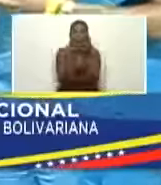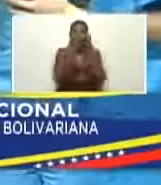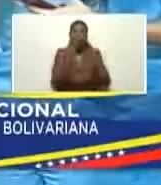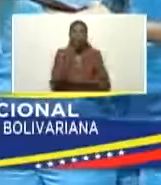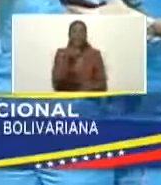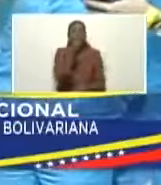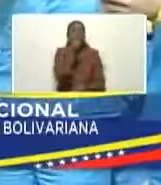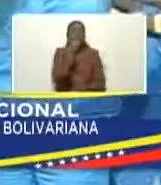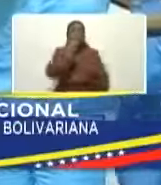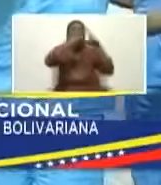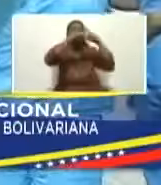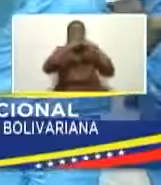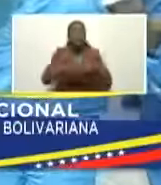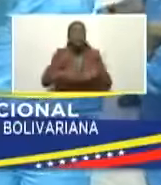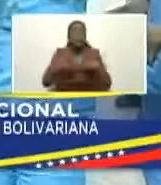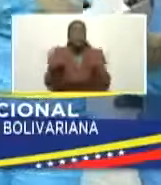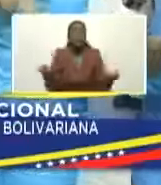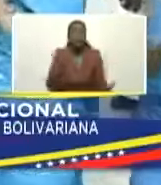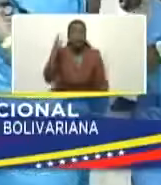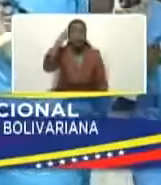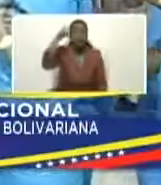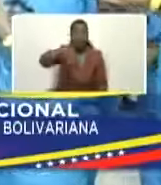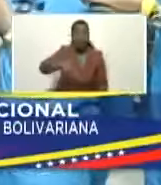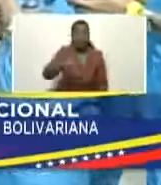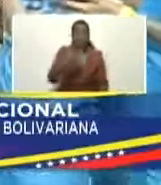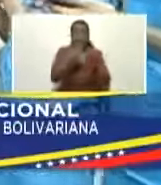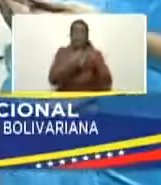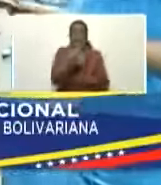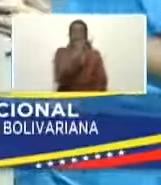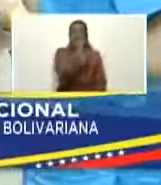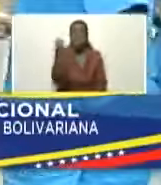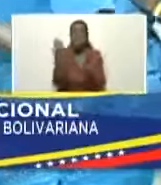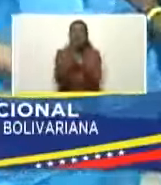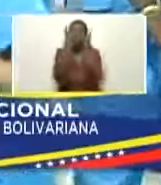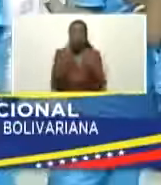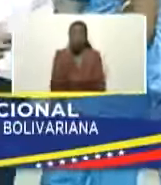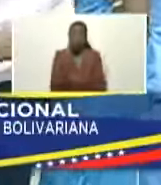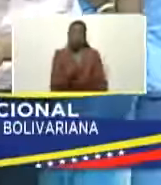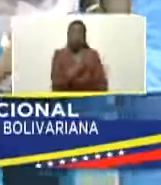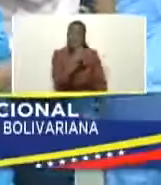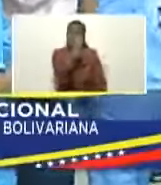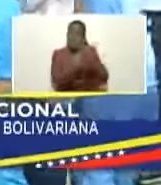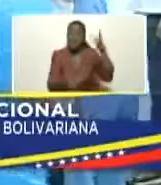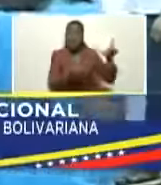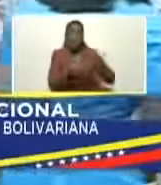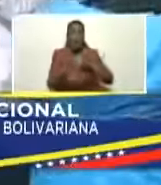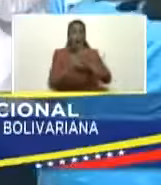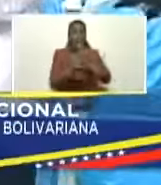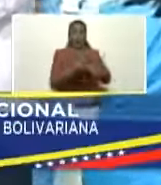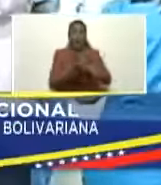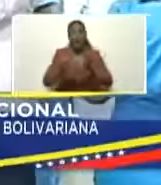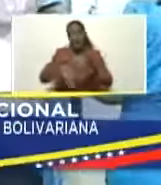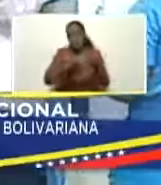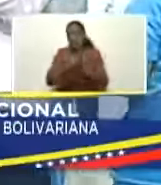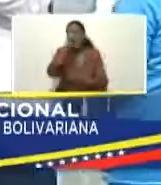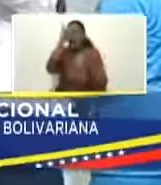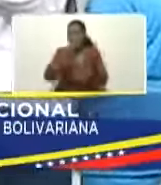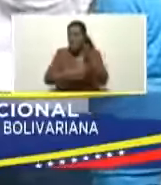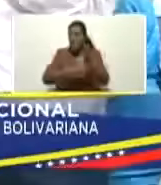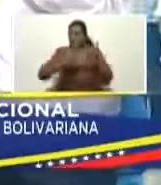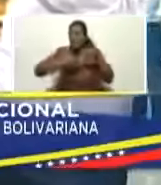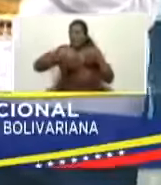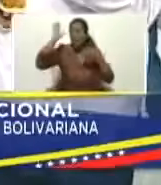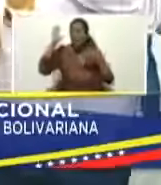¿Cuántos muchachos pueden estudiar aquí? Ahorita tenemos una matrícula de 500 estudiantes. 500 estudiantes, así podemos es, llegar hasta 1000. Presidente. Sí, general Osorio,